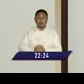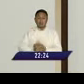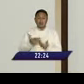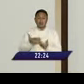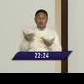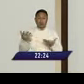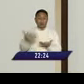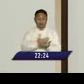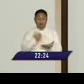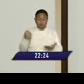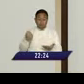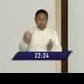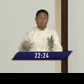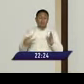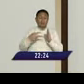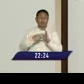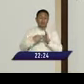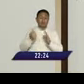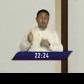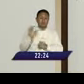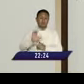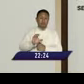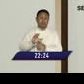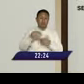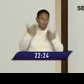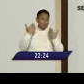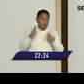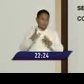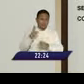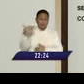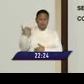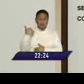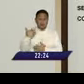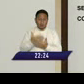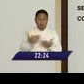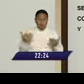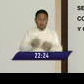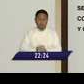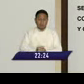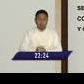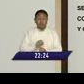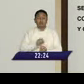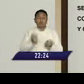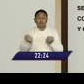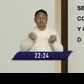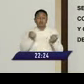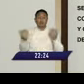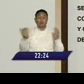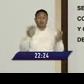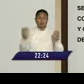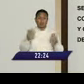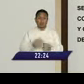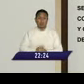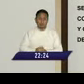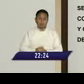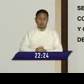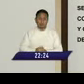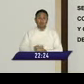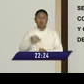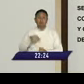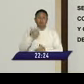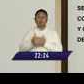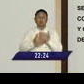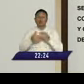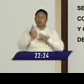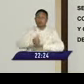mover fondos, activos, inversiones, acciones, participaciones, bienes o la custodia o el control temporal de los mismos, que serán entregados a